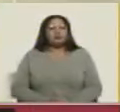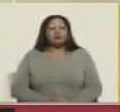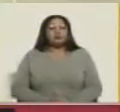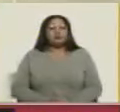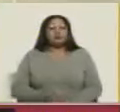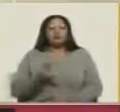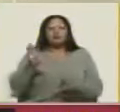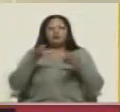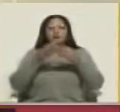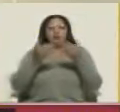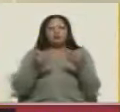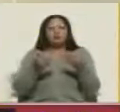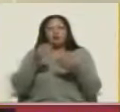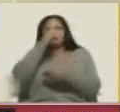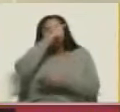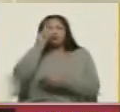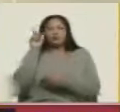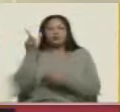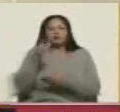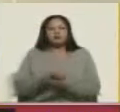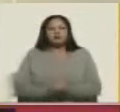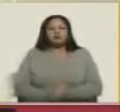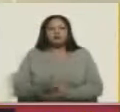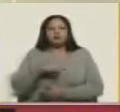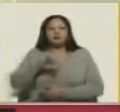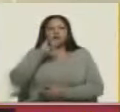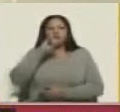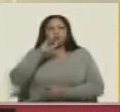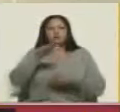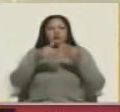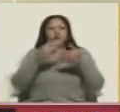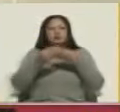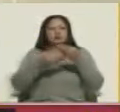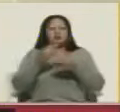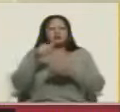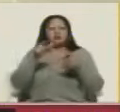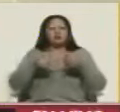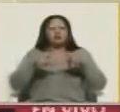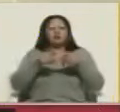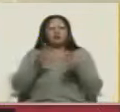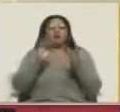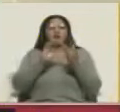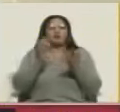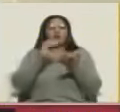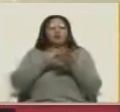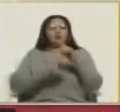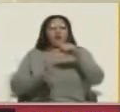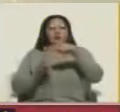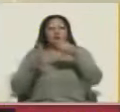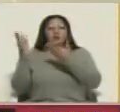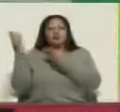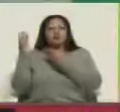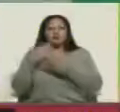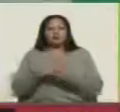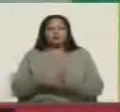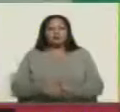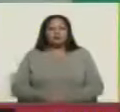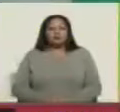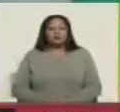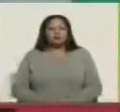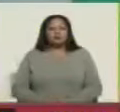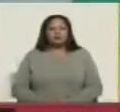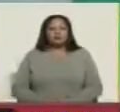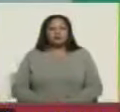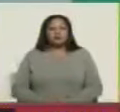del Partido Socialista Unido de Venezuela. Es parte de la información que se ha dado desde acá y con ella vamos a retornar el contacto. Adelante. Bueno,